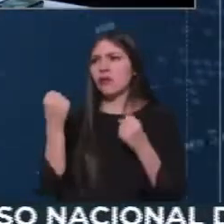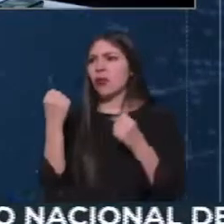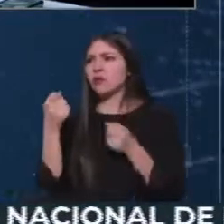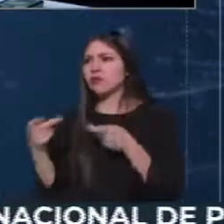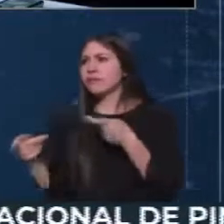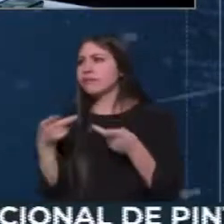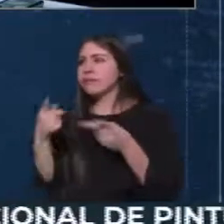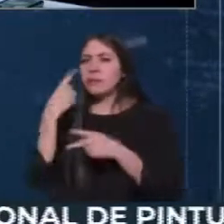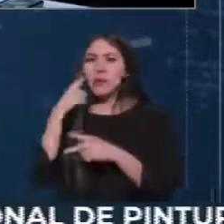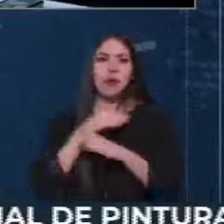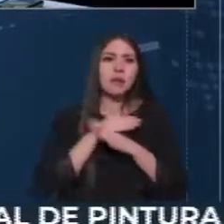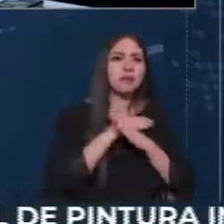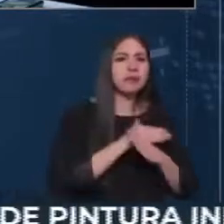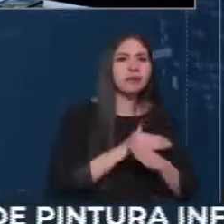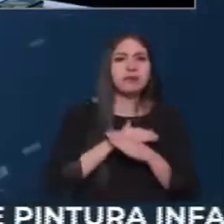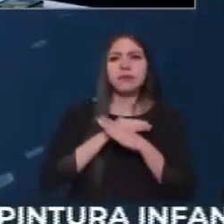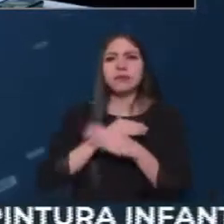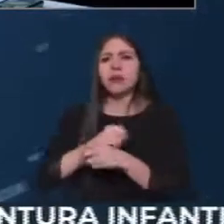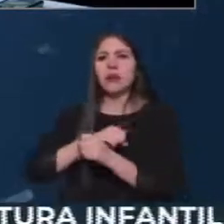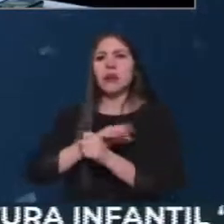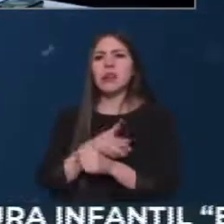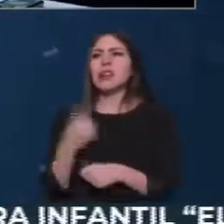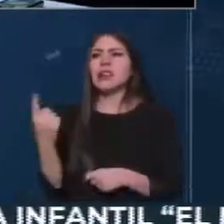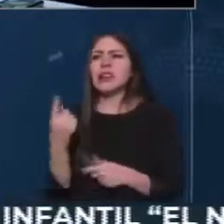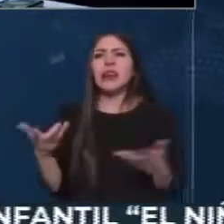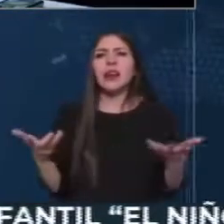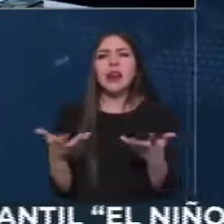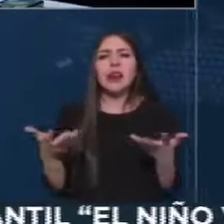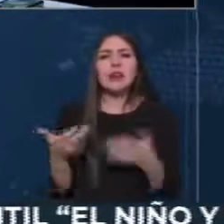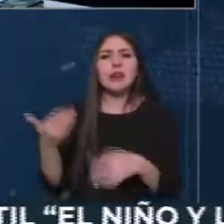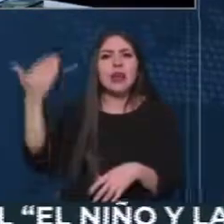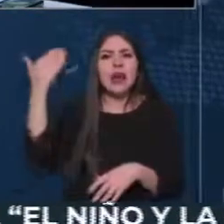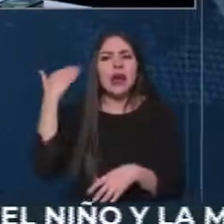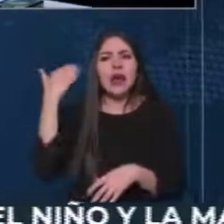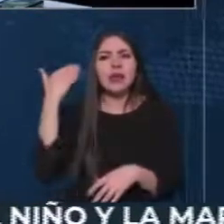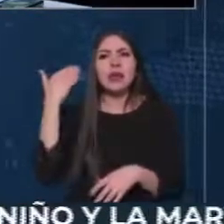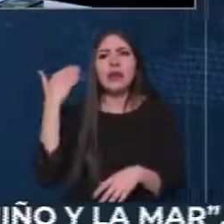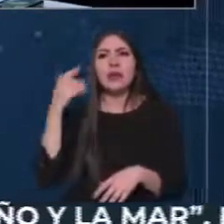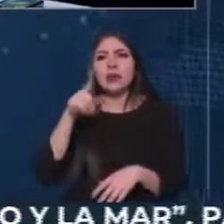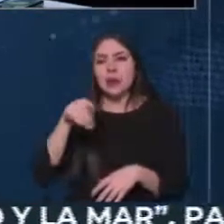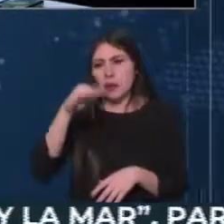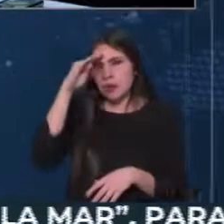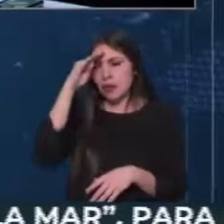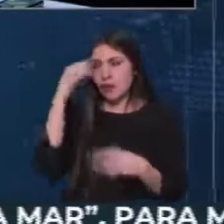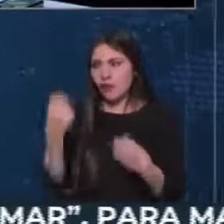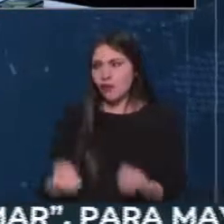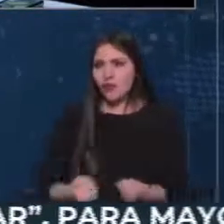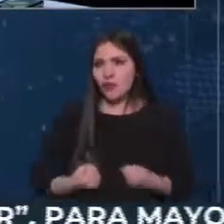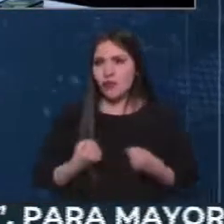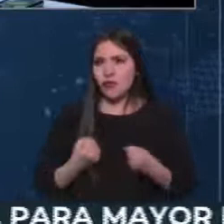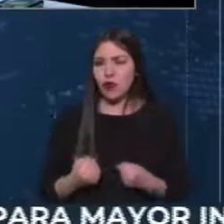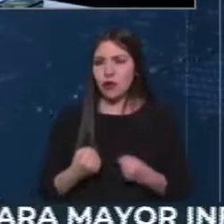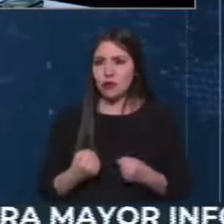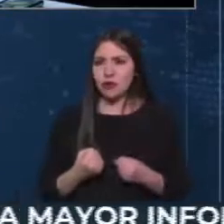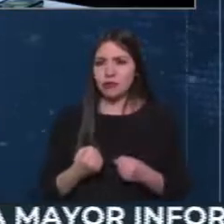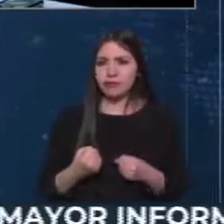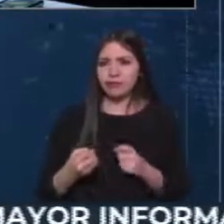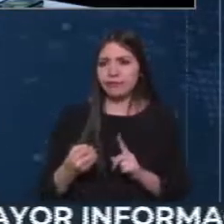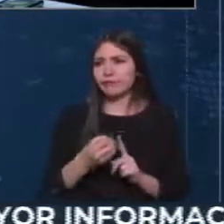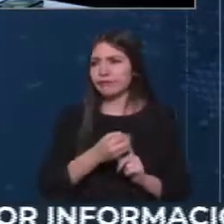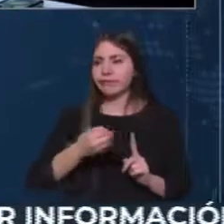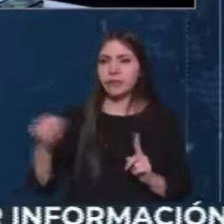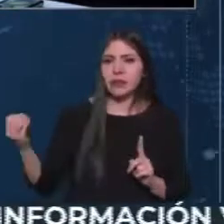en su momento la India que de alguna forma pareciera que fueron tan brutales, que fueron también insostenibles